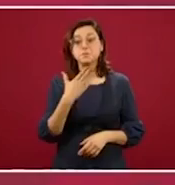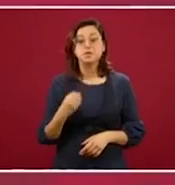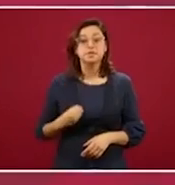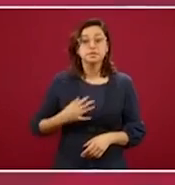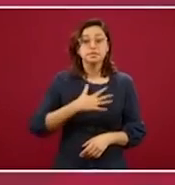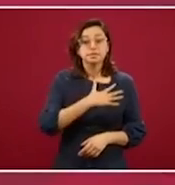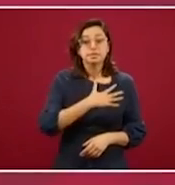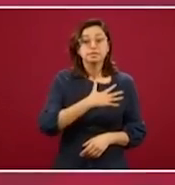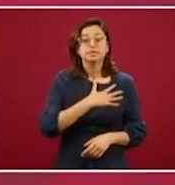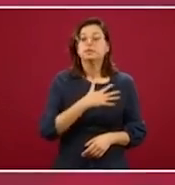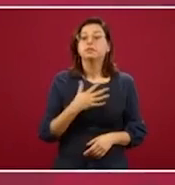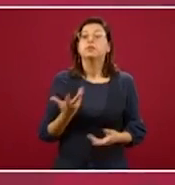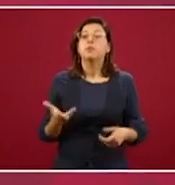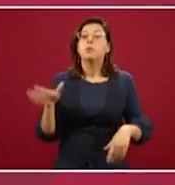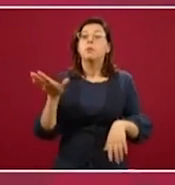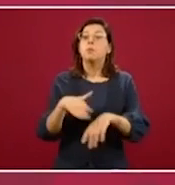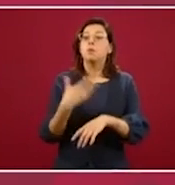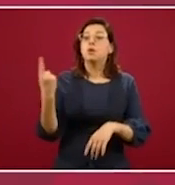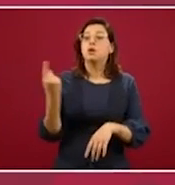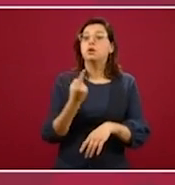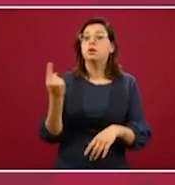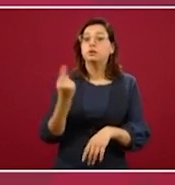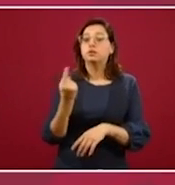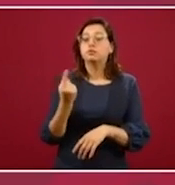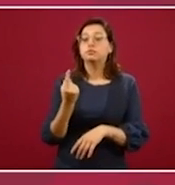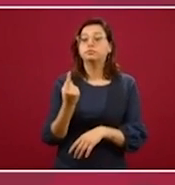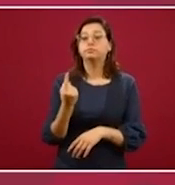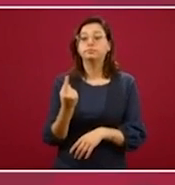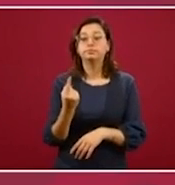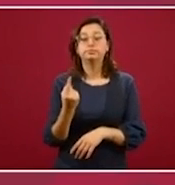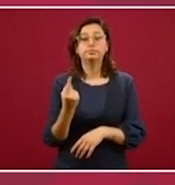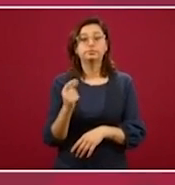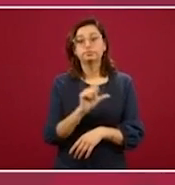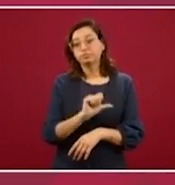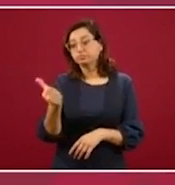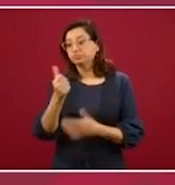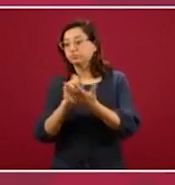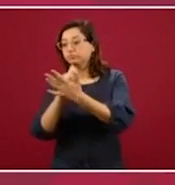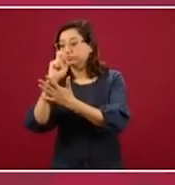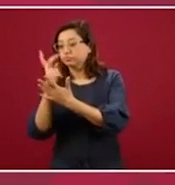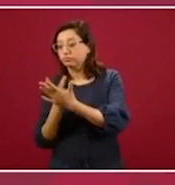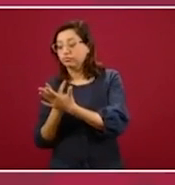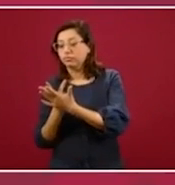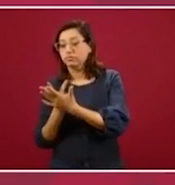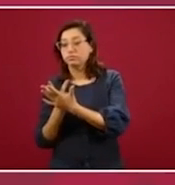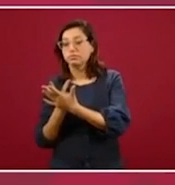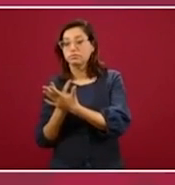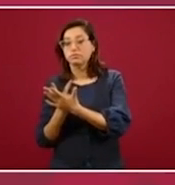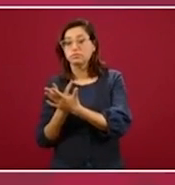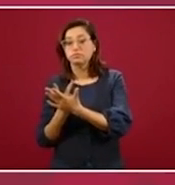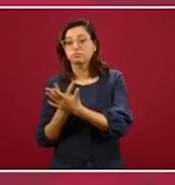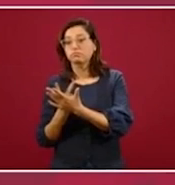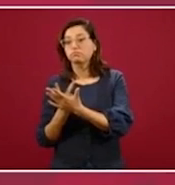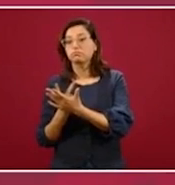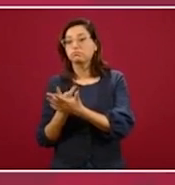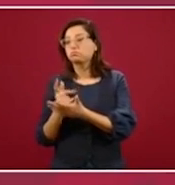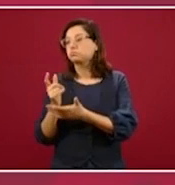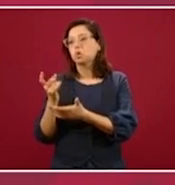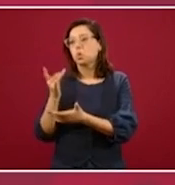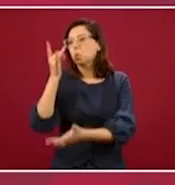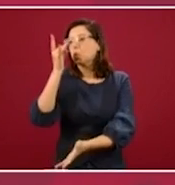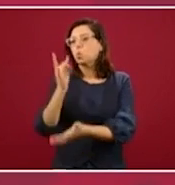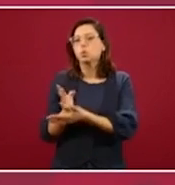porque hay programas de bienestar que son